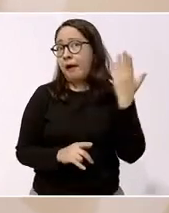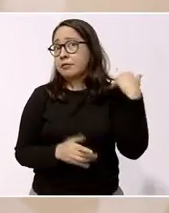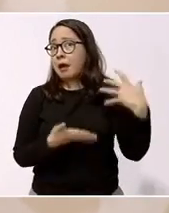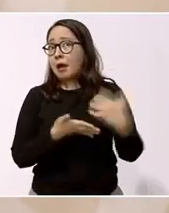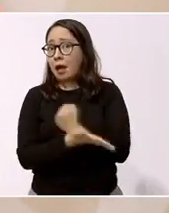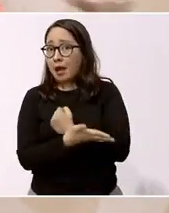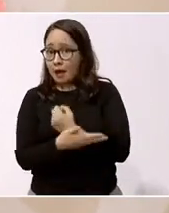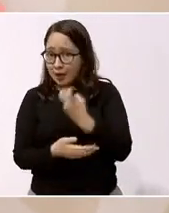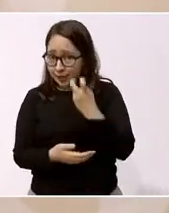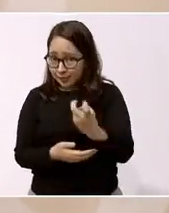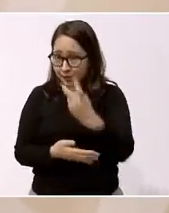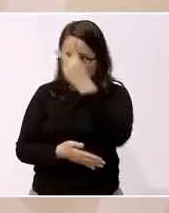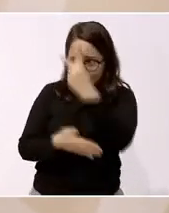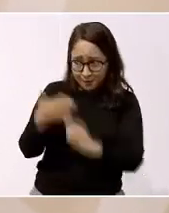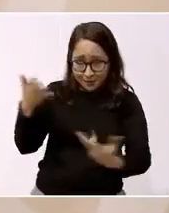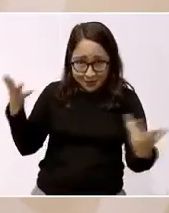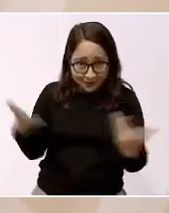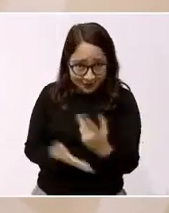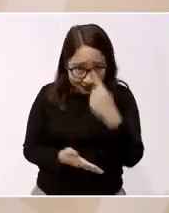¿Hubiesen aplicado estos programas?